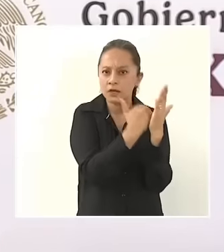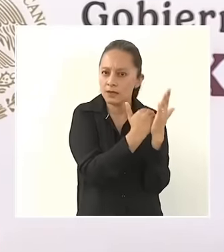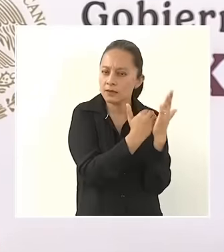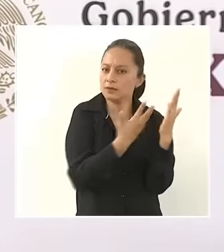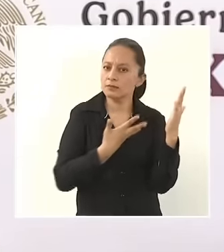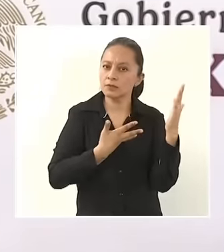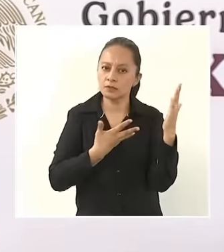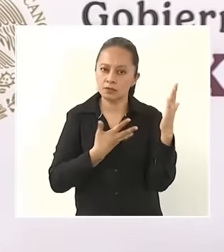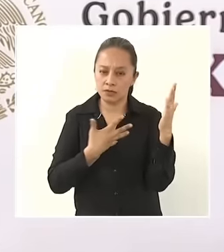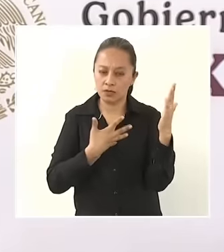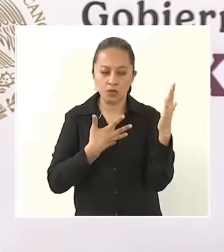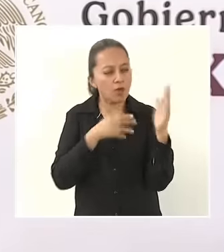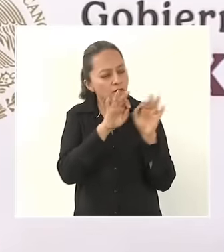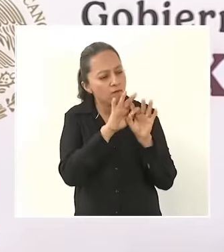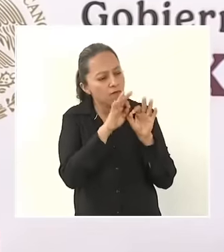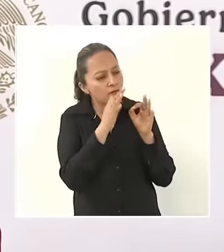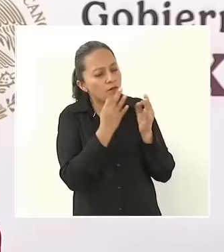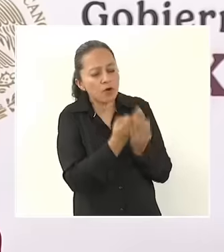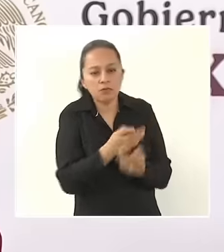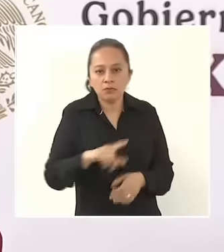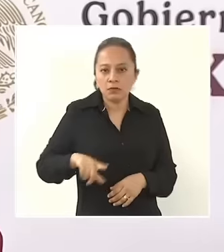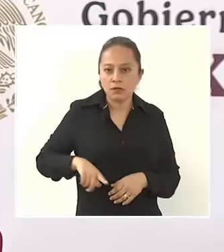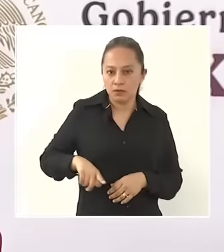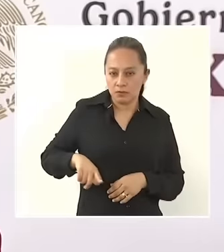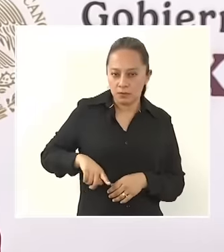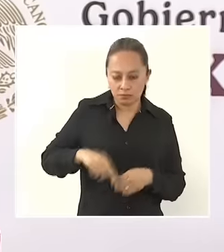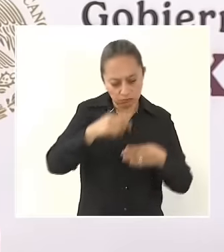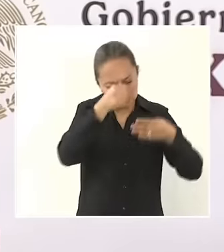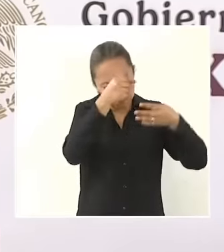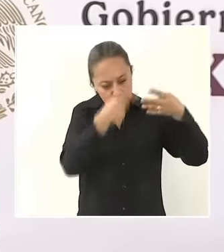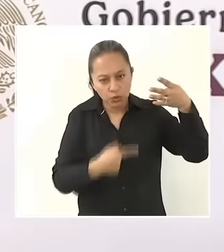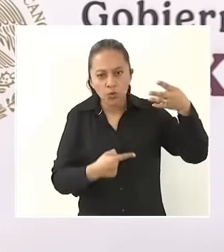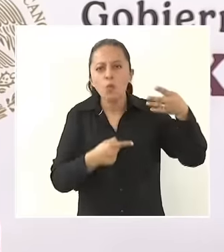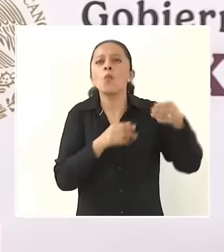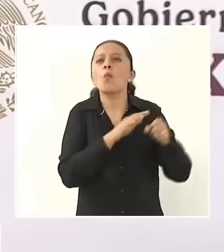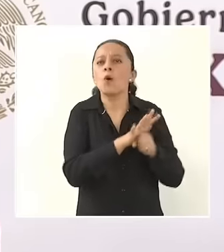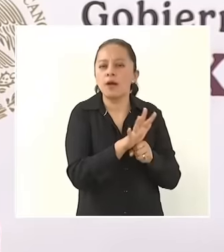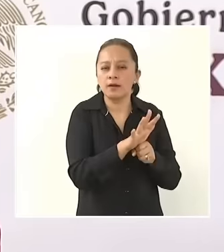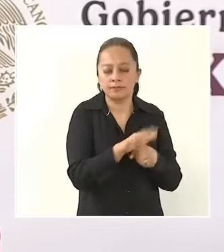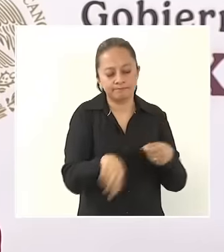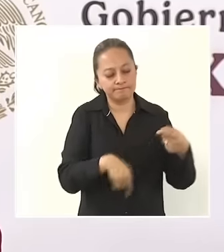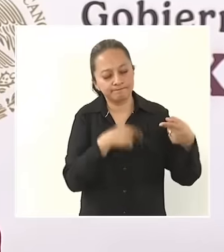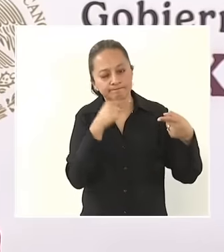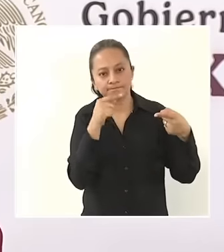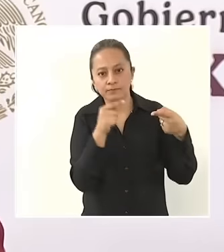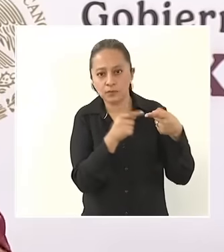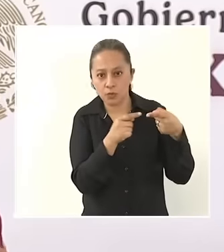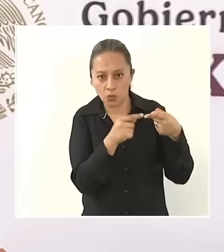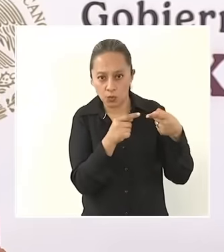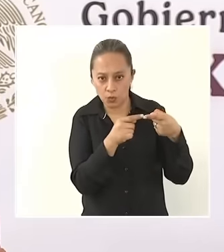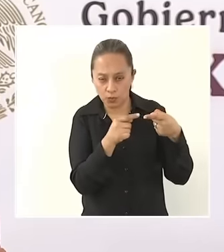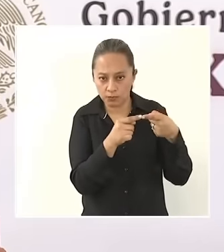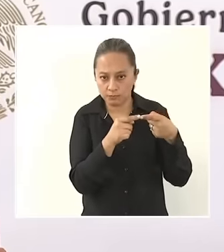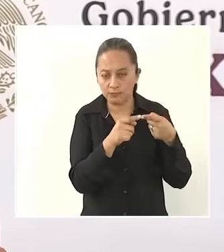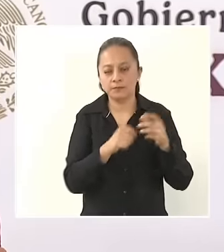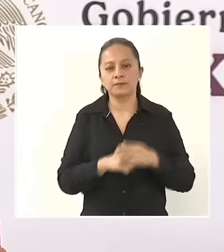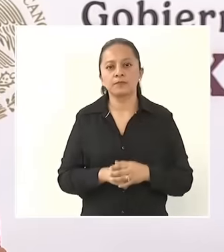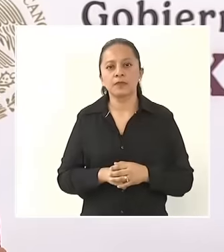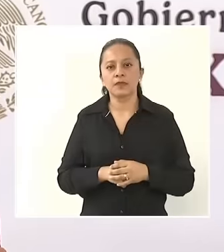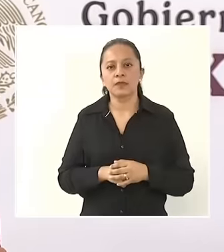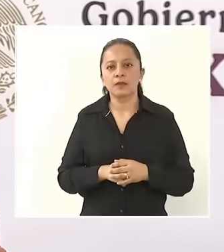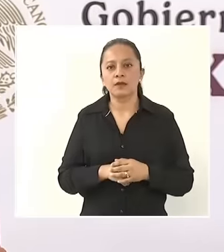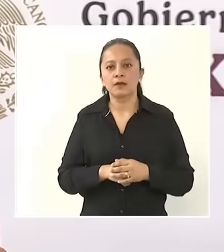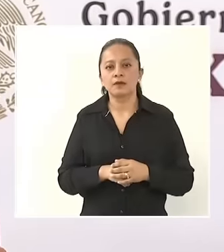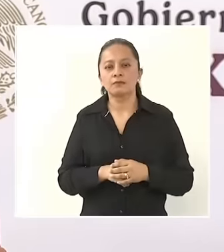una forma de gobernar. ¿Cuáles son estos principios? Un principio que dice, por el bien